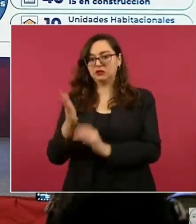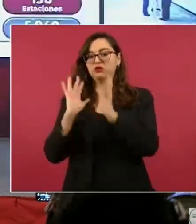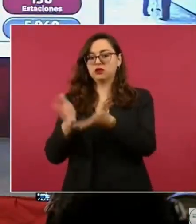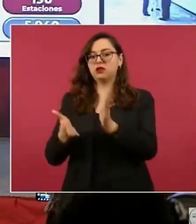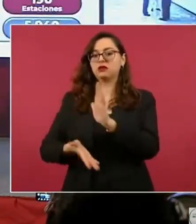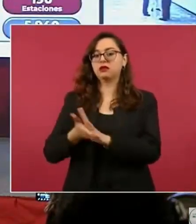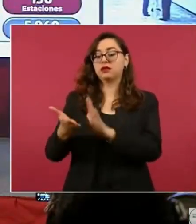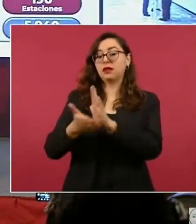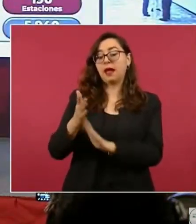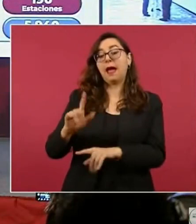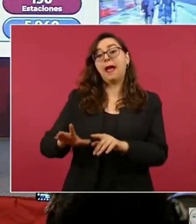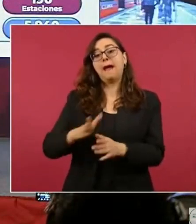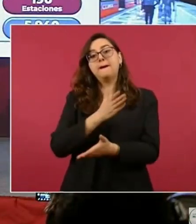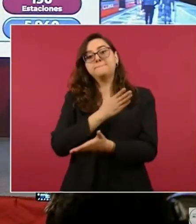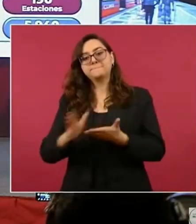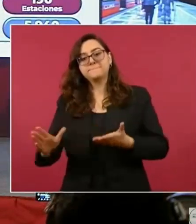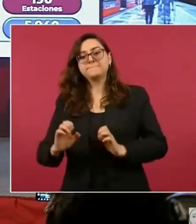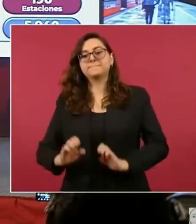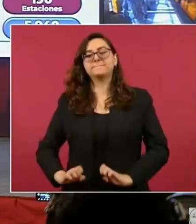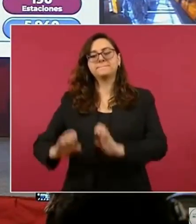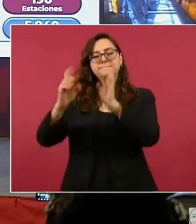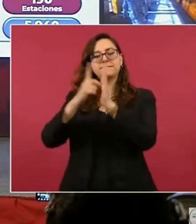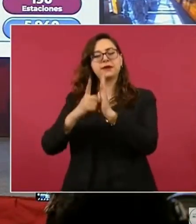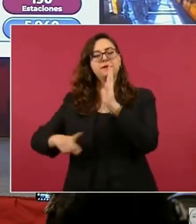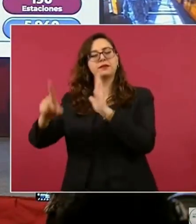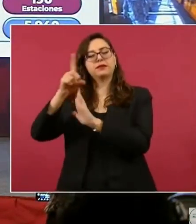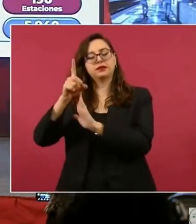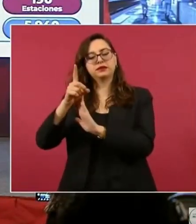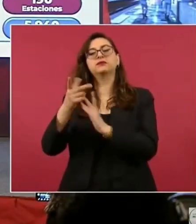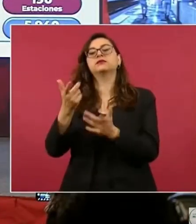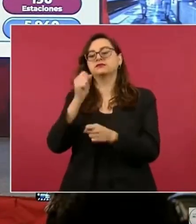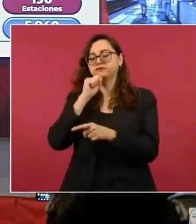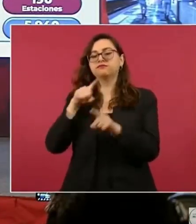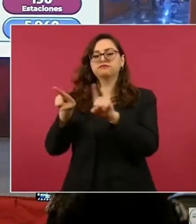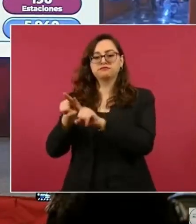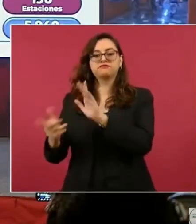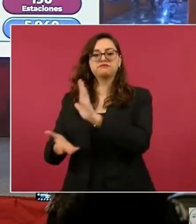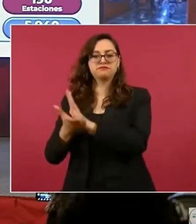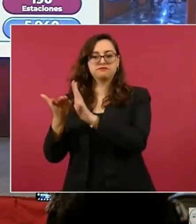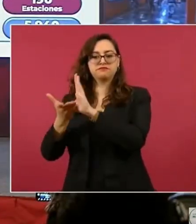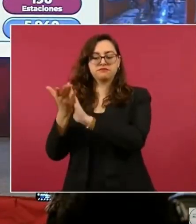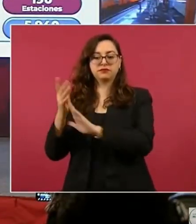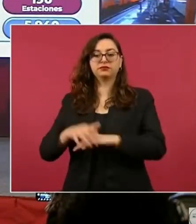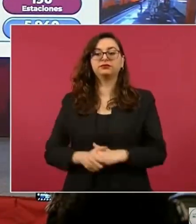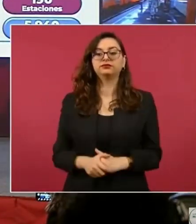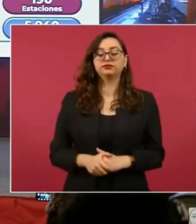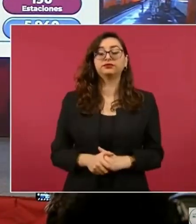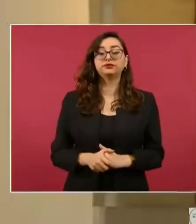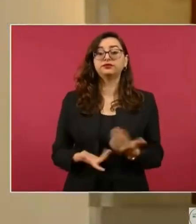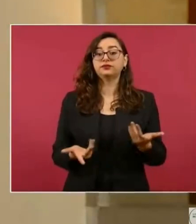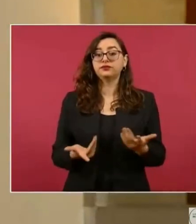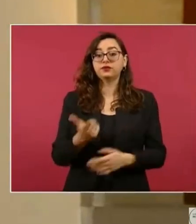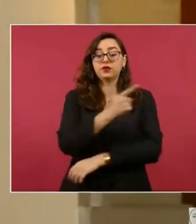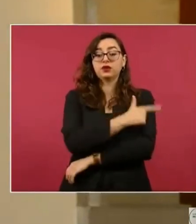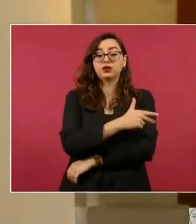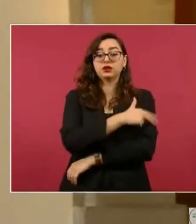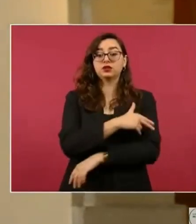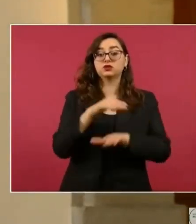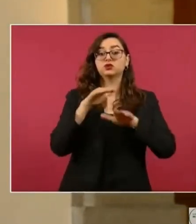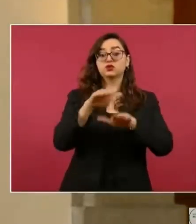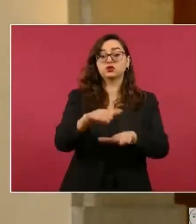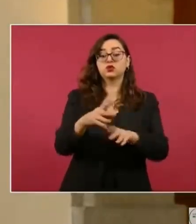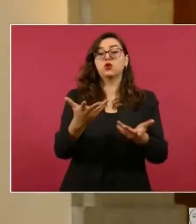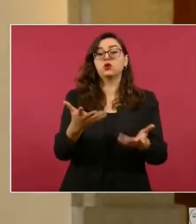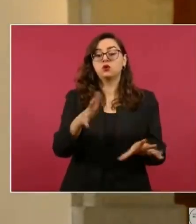favor. En cuanto a apoyos que ha brindado la Guardia Nacional en el ámbito de la seguridad, está la Secretaría